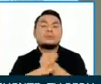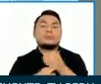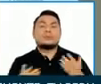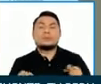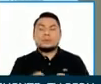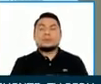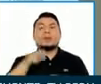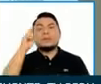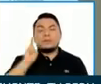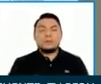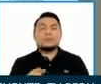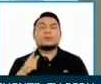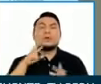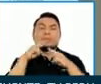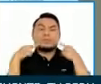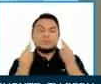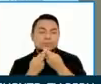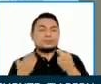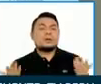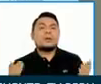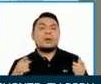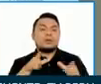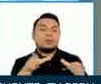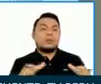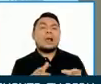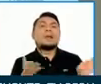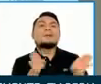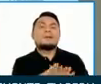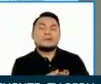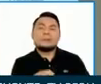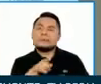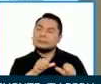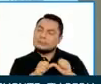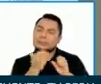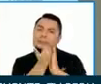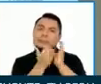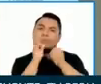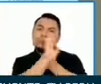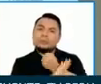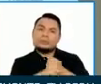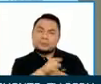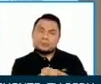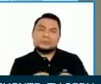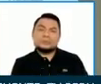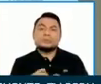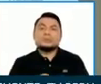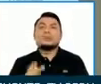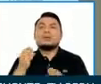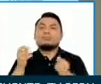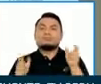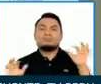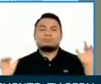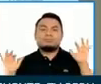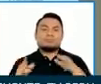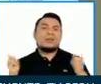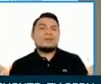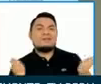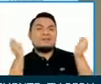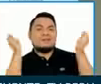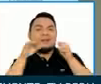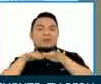de reuniones en espacios abiertos y cerrados sigue vigente. Se prohíben también los eventos masivos como carnavales,